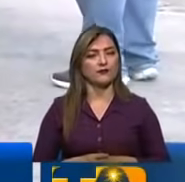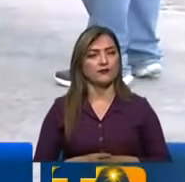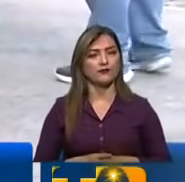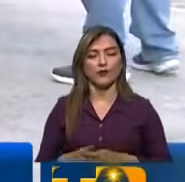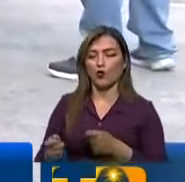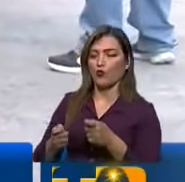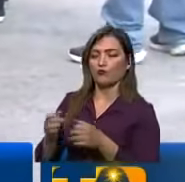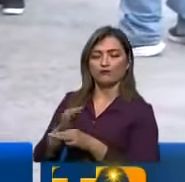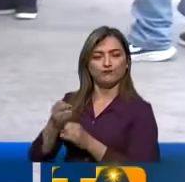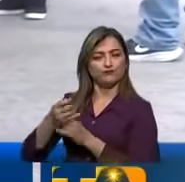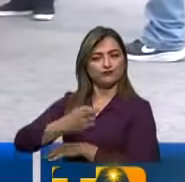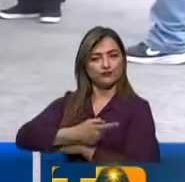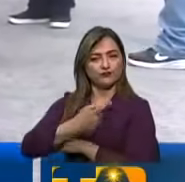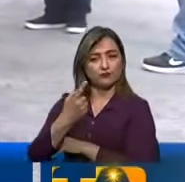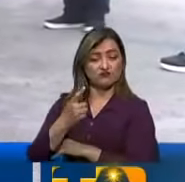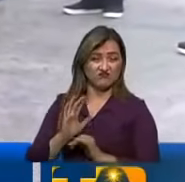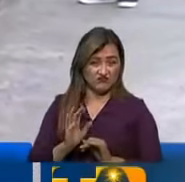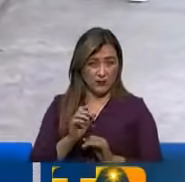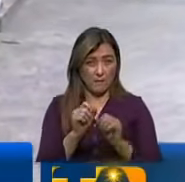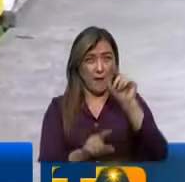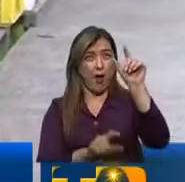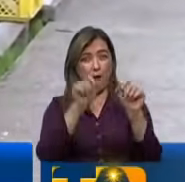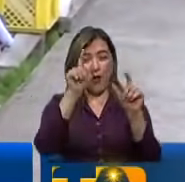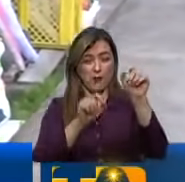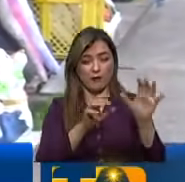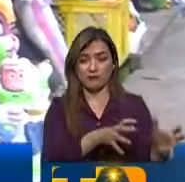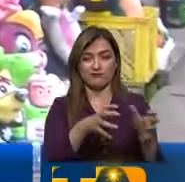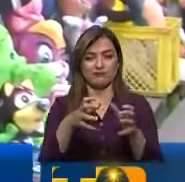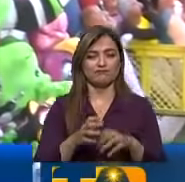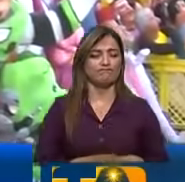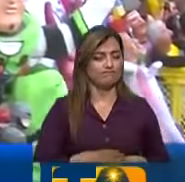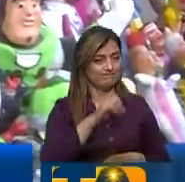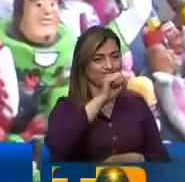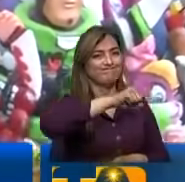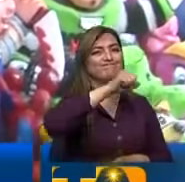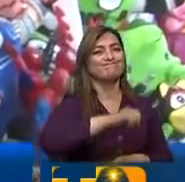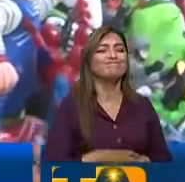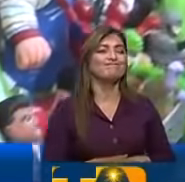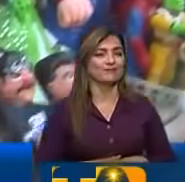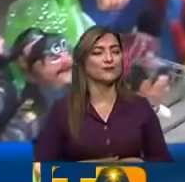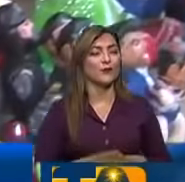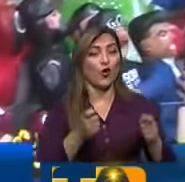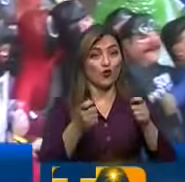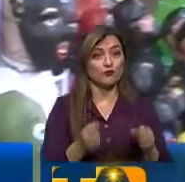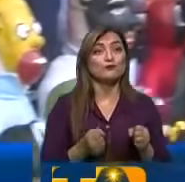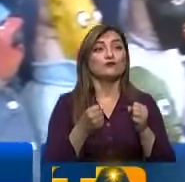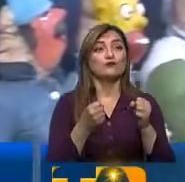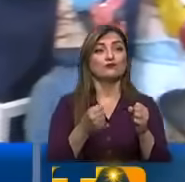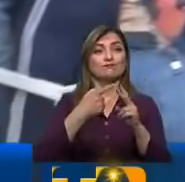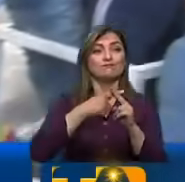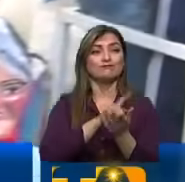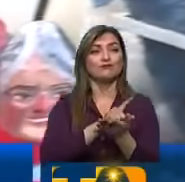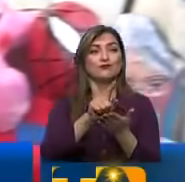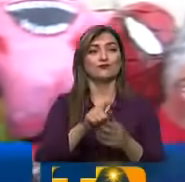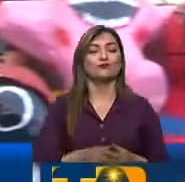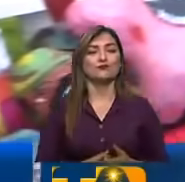que han realizado los últimos días ya se ha retirado este material? Sí, justamente se empezaron ya a intensificar los operativos desde inicios de esta